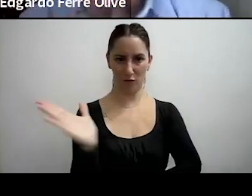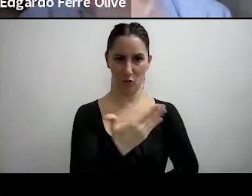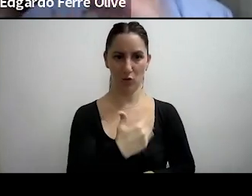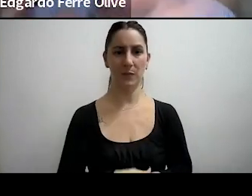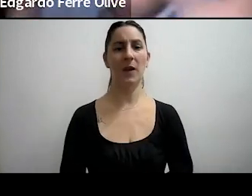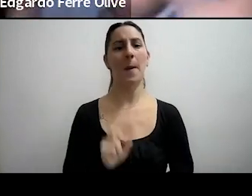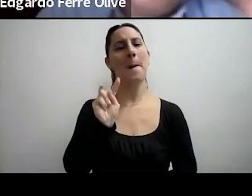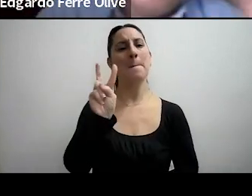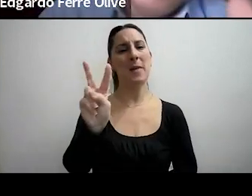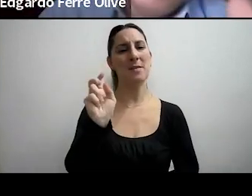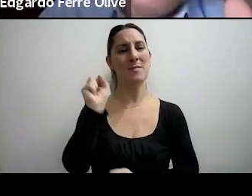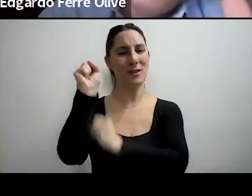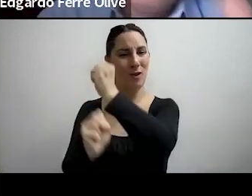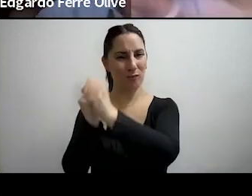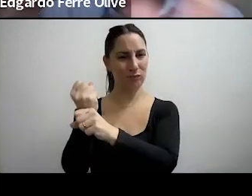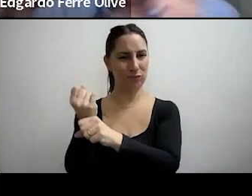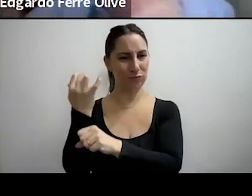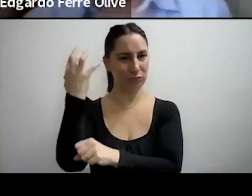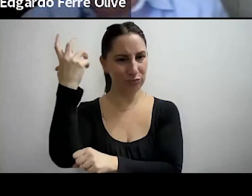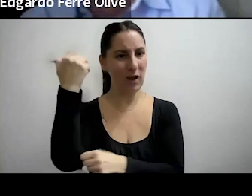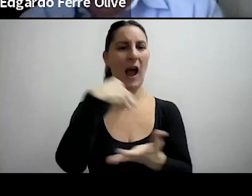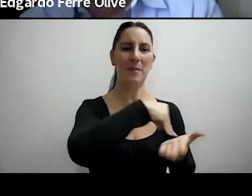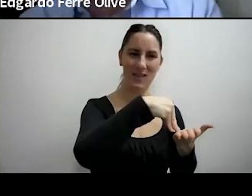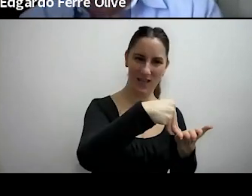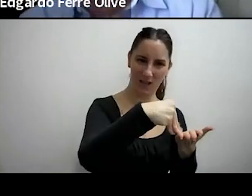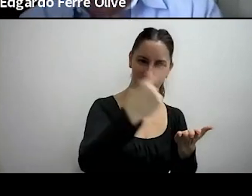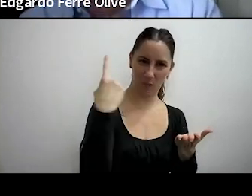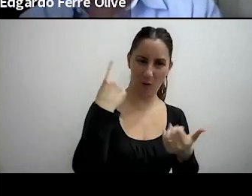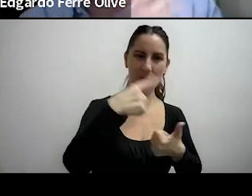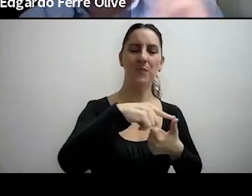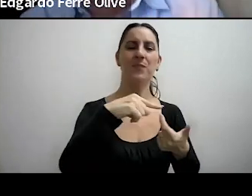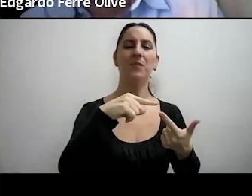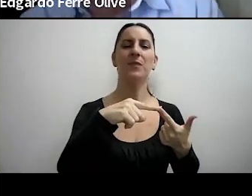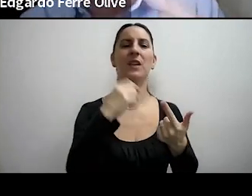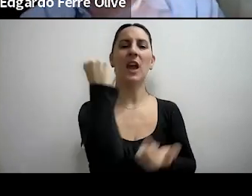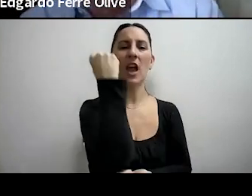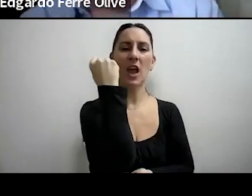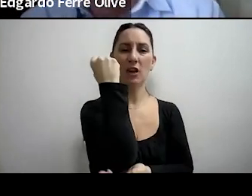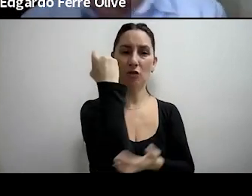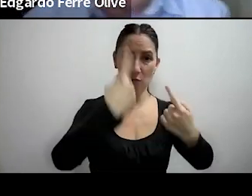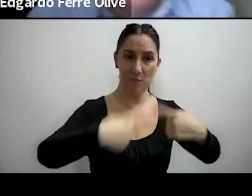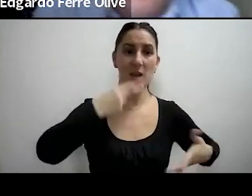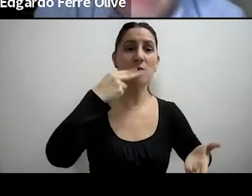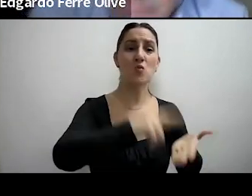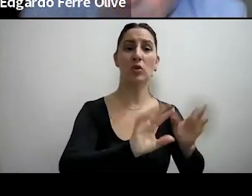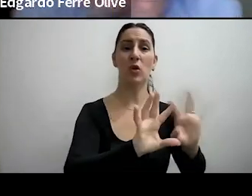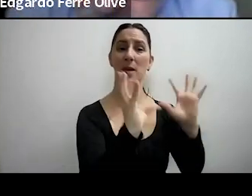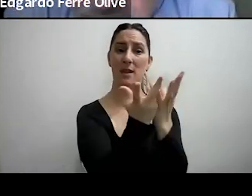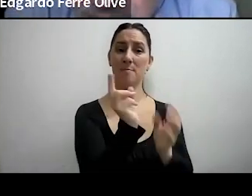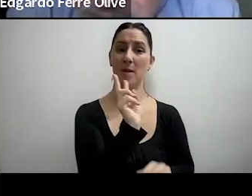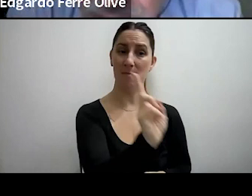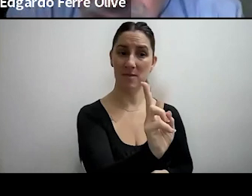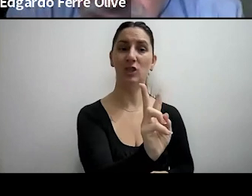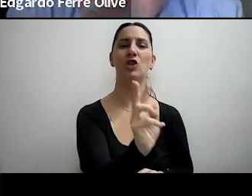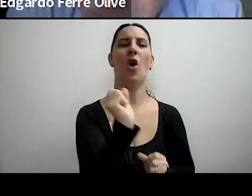de emisión, recuerdan que dijimos, mecanismo administrativo por un lado, instrumentos económicos son los impuestos ambientales y los permisos de emisión.